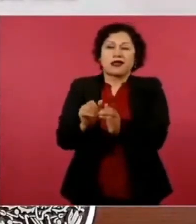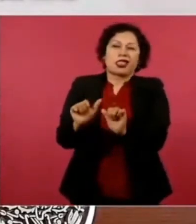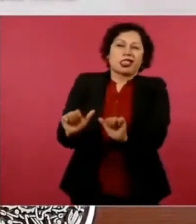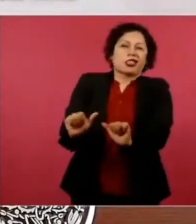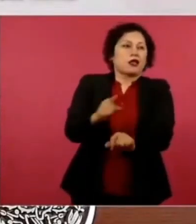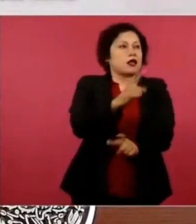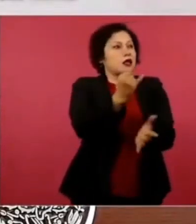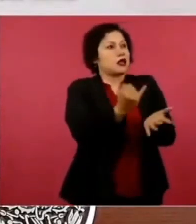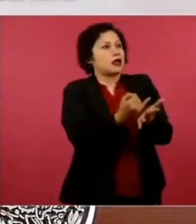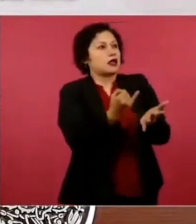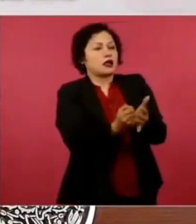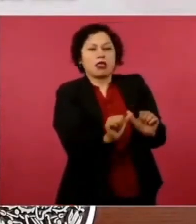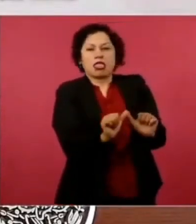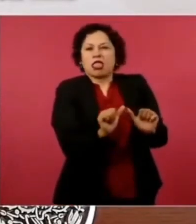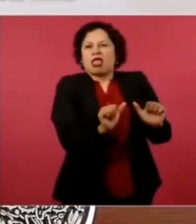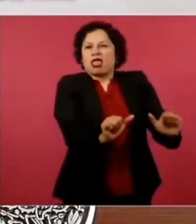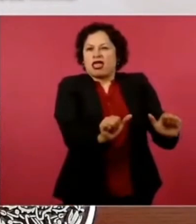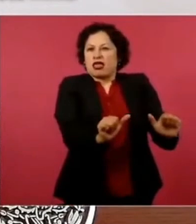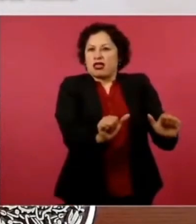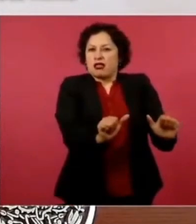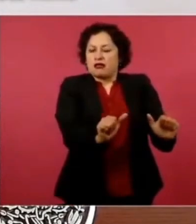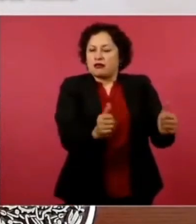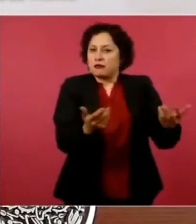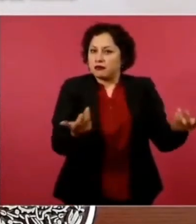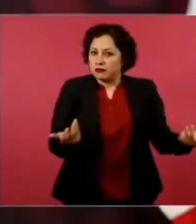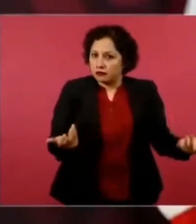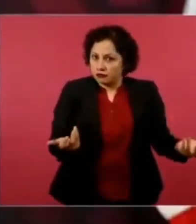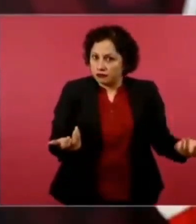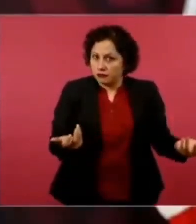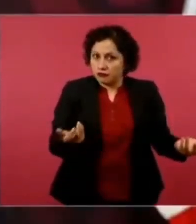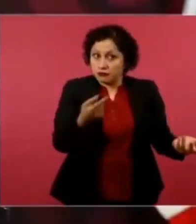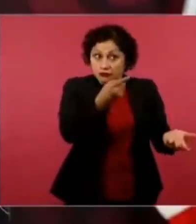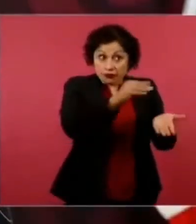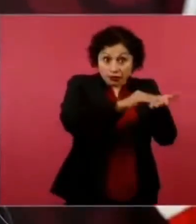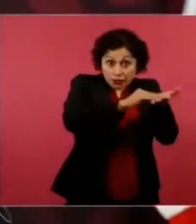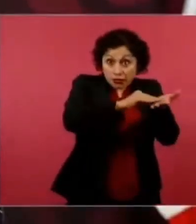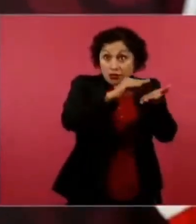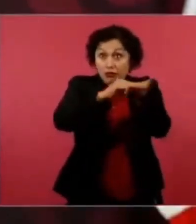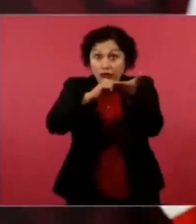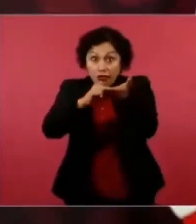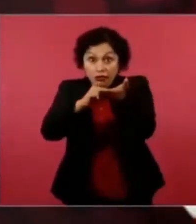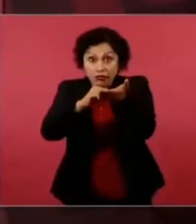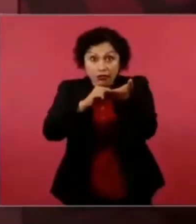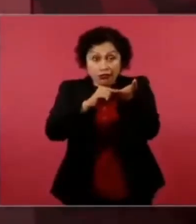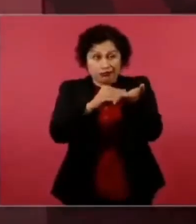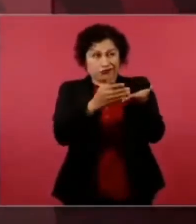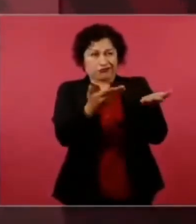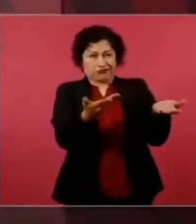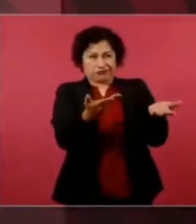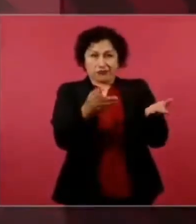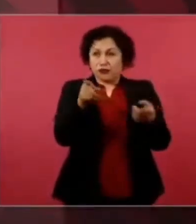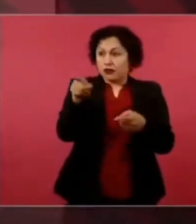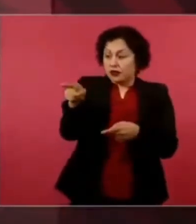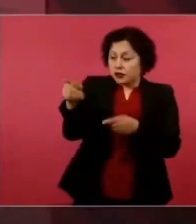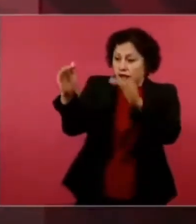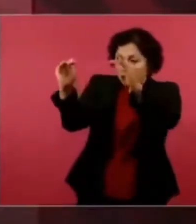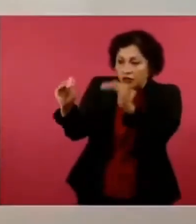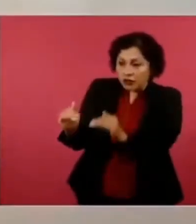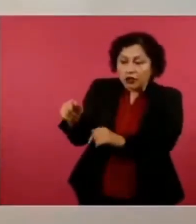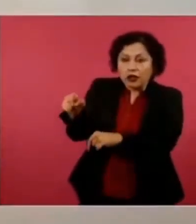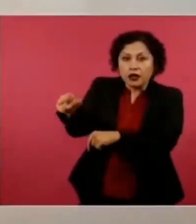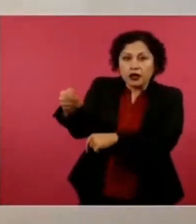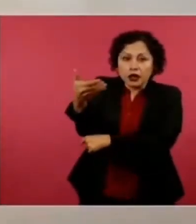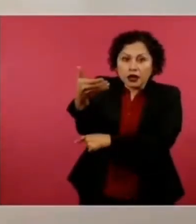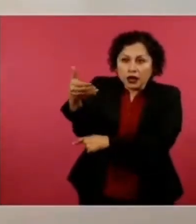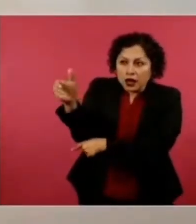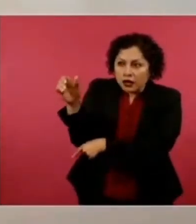Miles de millones de pesos condonados, mientras un campesino, un obrero, un comerciante, cualquier persona,